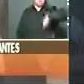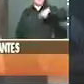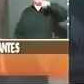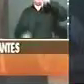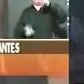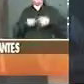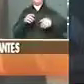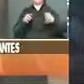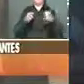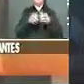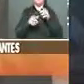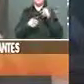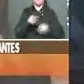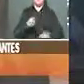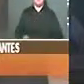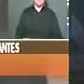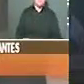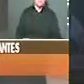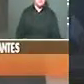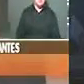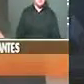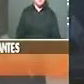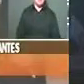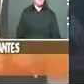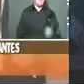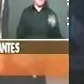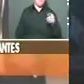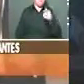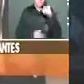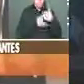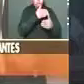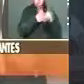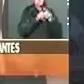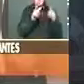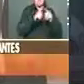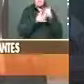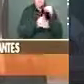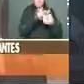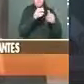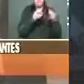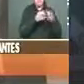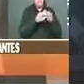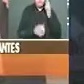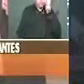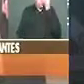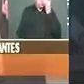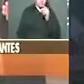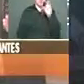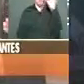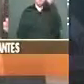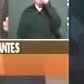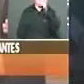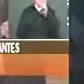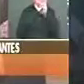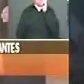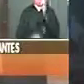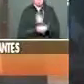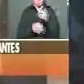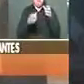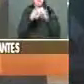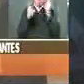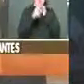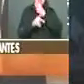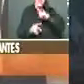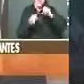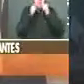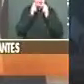tener, primero hay unos procesos que han sido distintos, que han sido porque han tenido unos países una dictadura donde se han violado